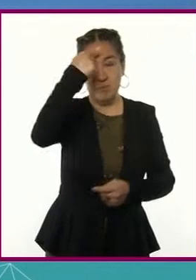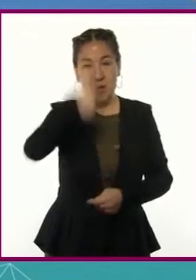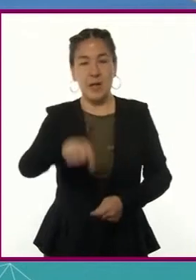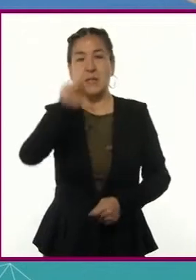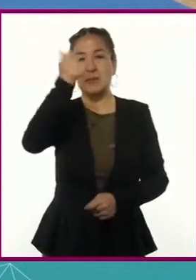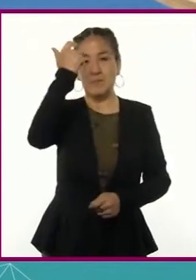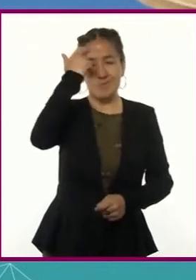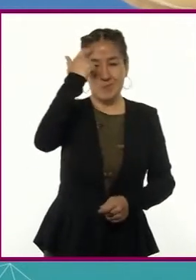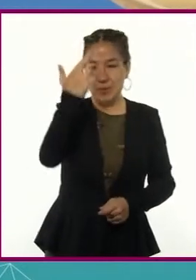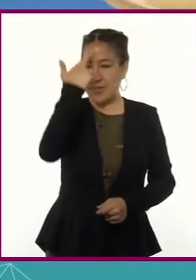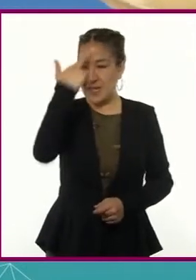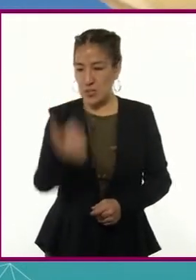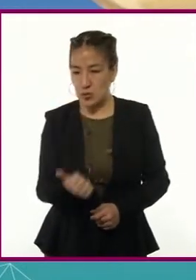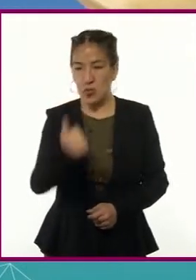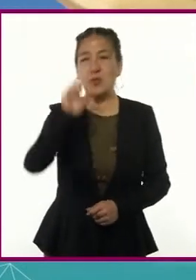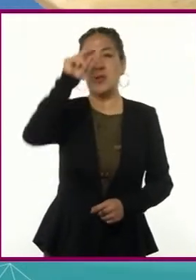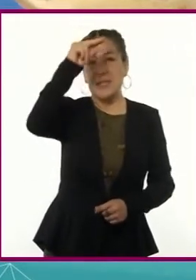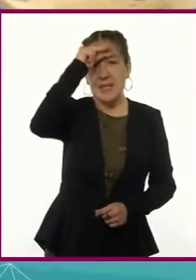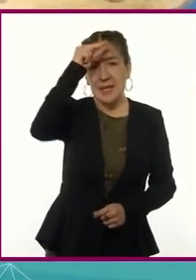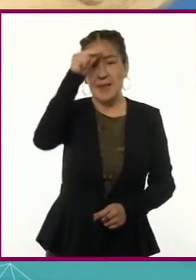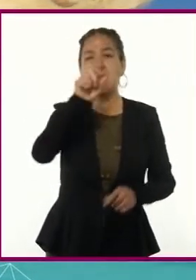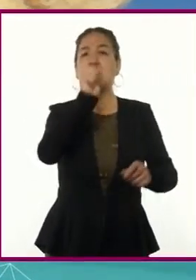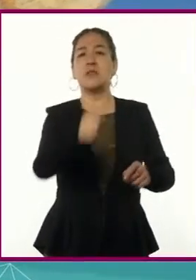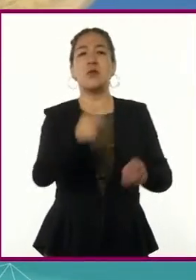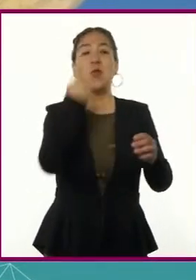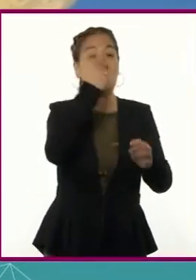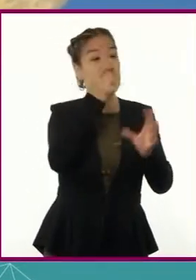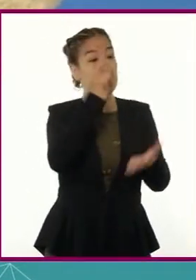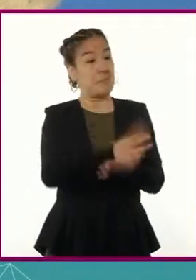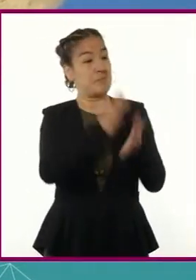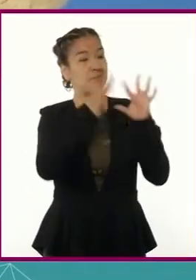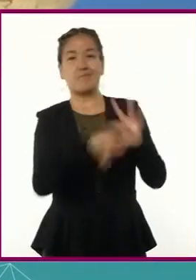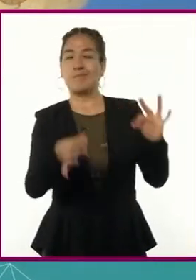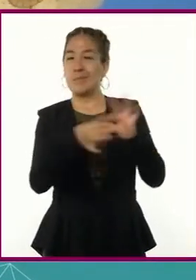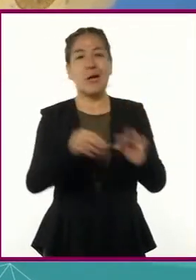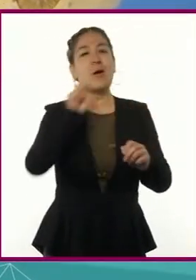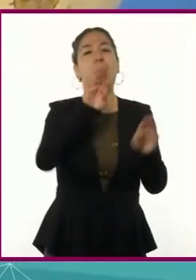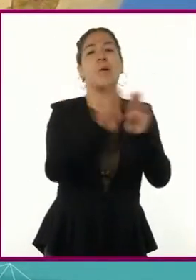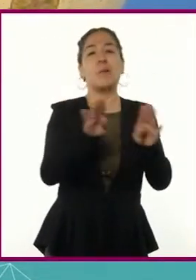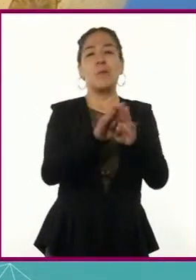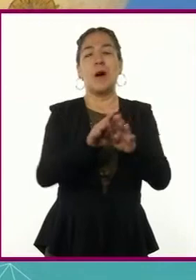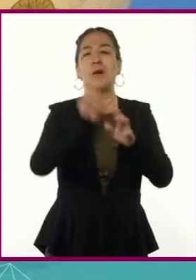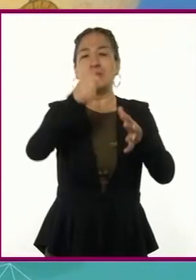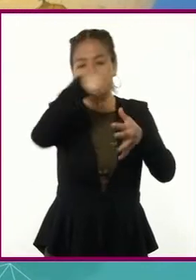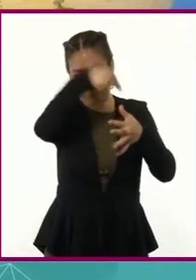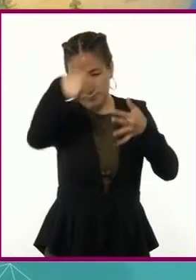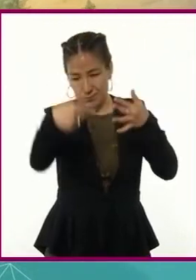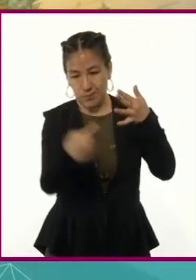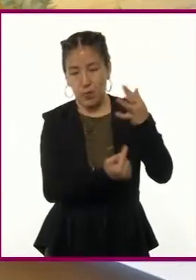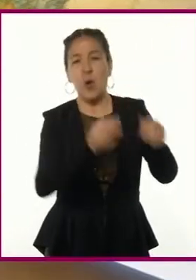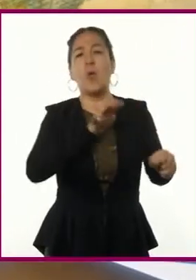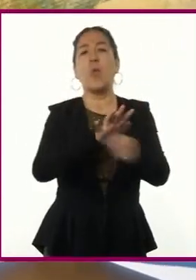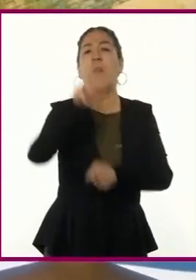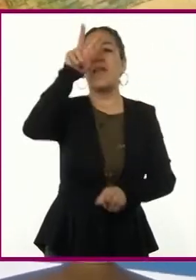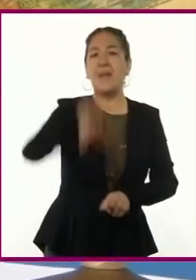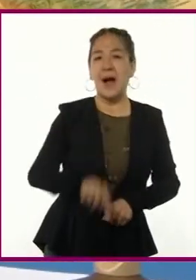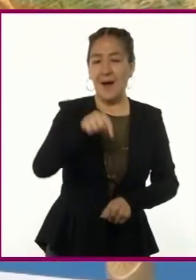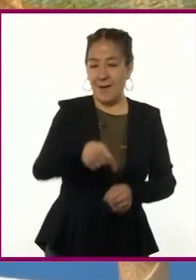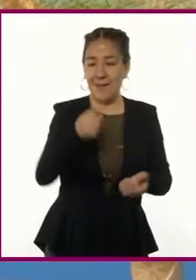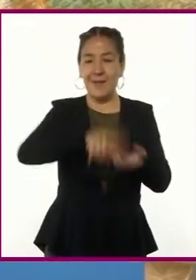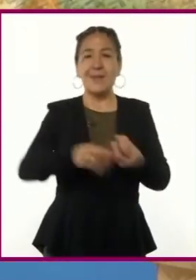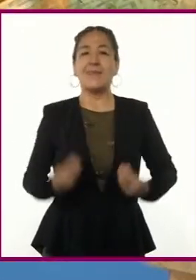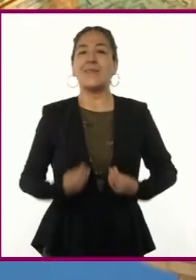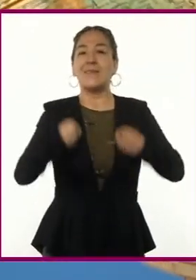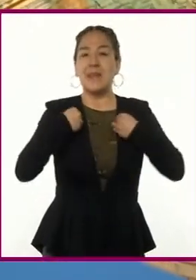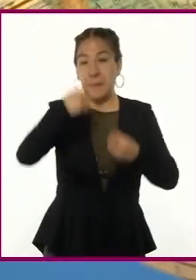generó conocimientos y no solo buscó explicar, sino también clasificar la realidad que nos rodea, privilegiando la